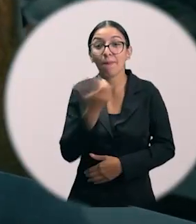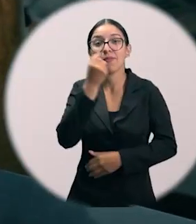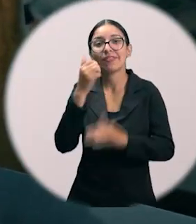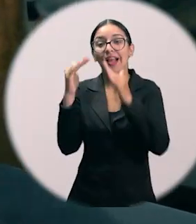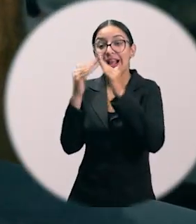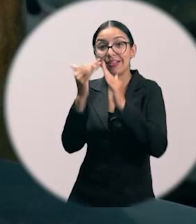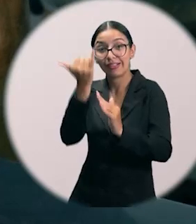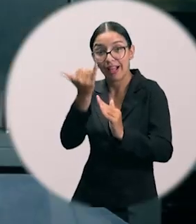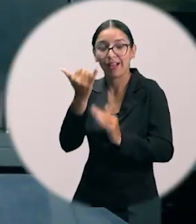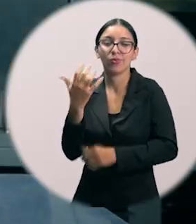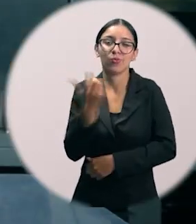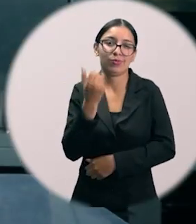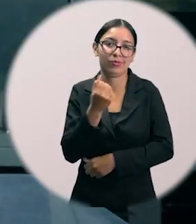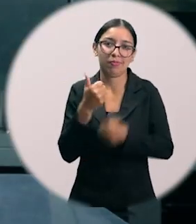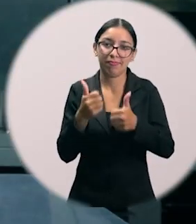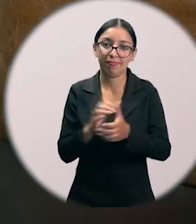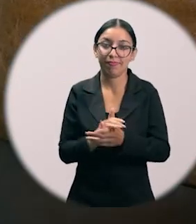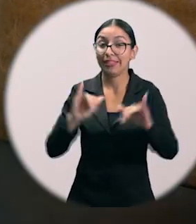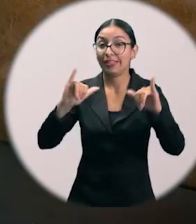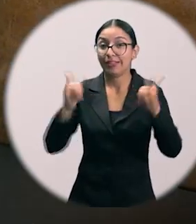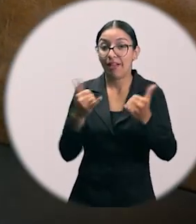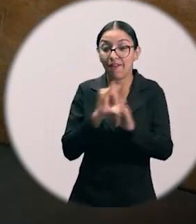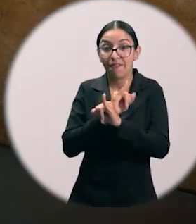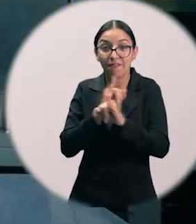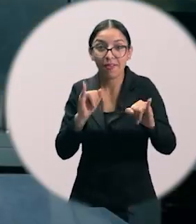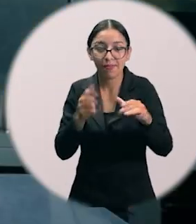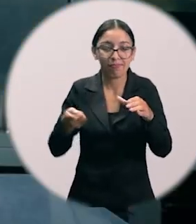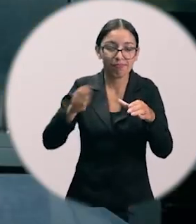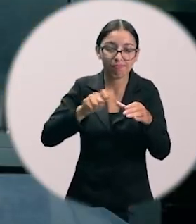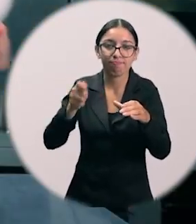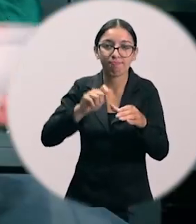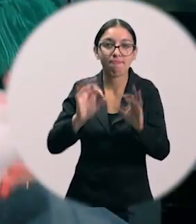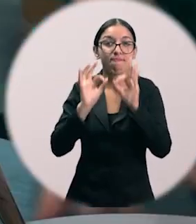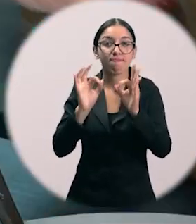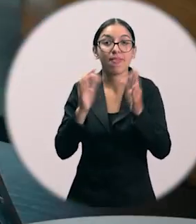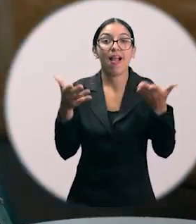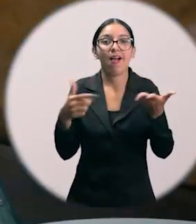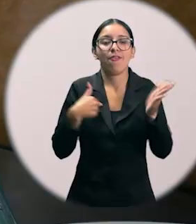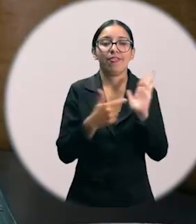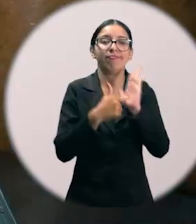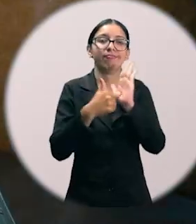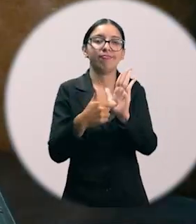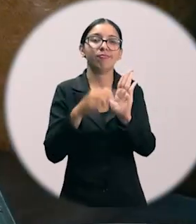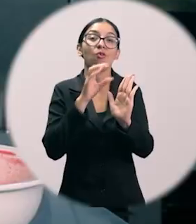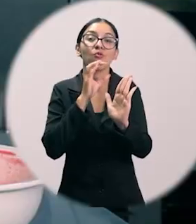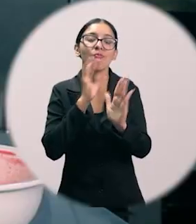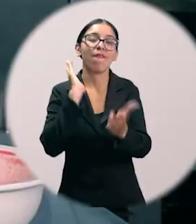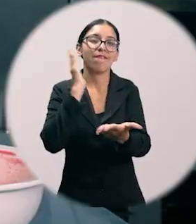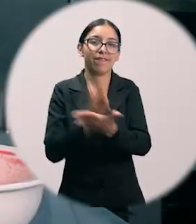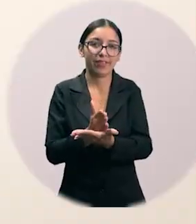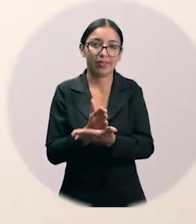tenemos en la casa. Bueno, y así vamos terminando. Y les voy a mostrar cómo va a quedar nuestro postre terminado